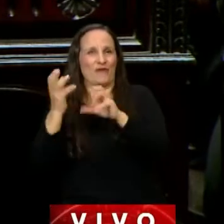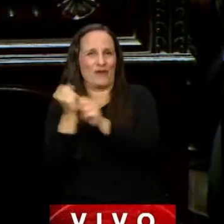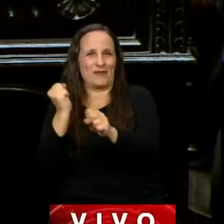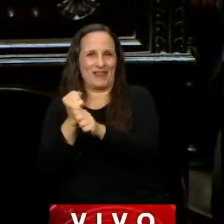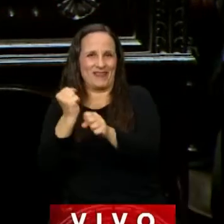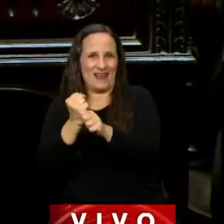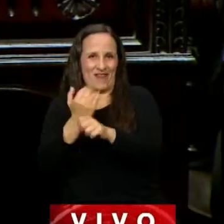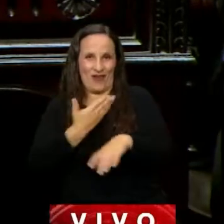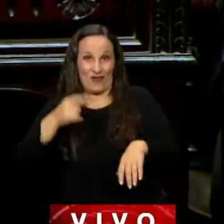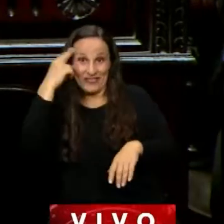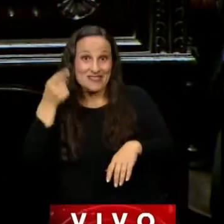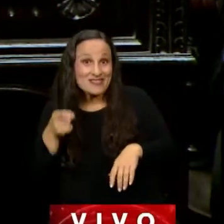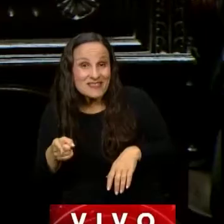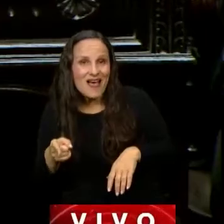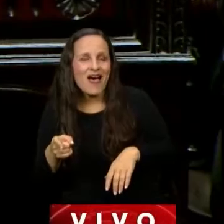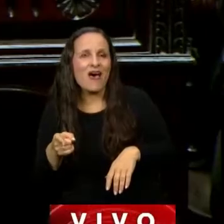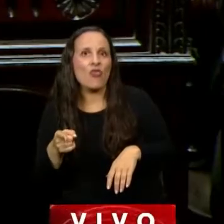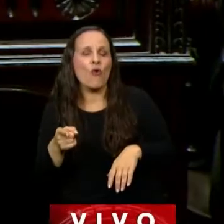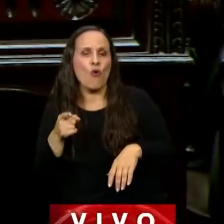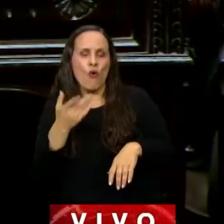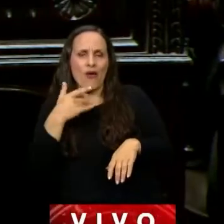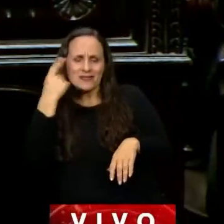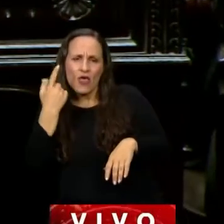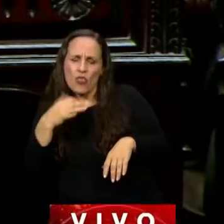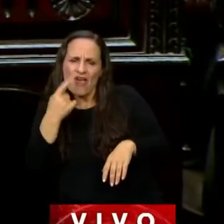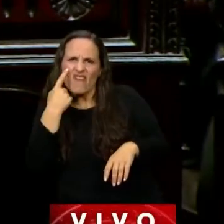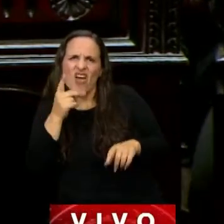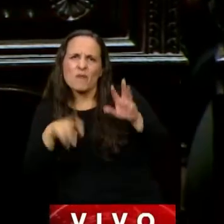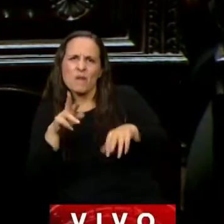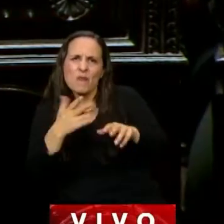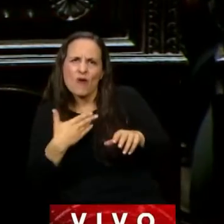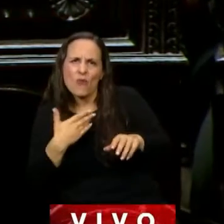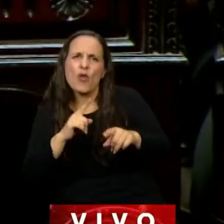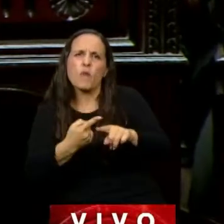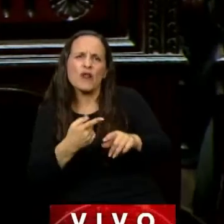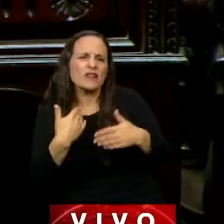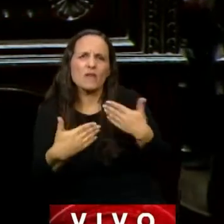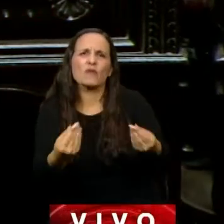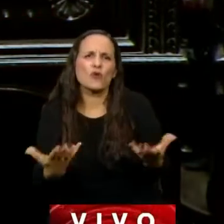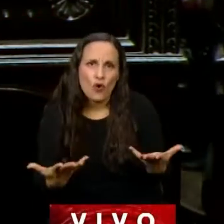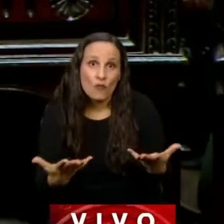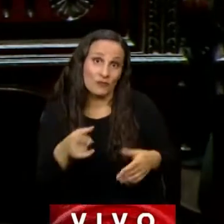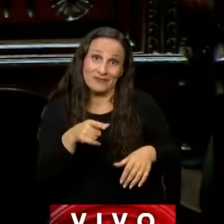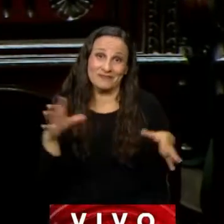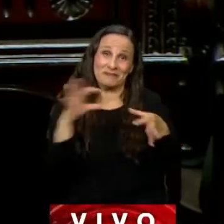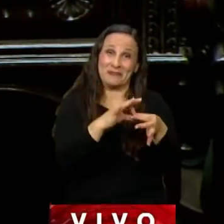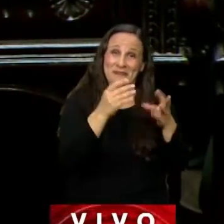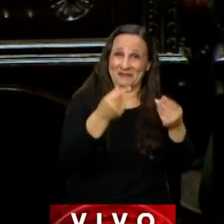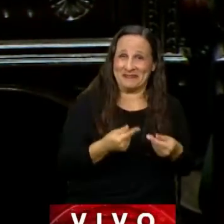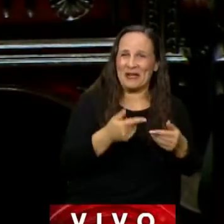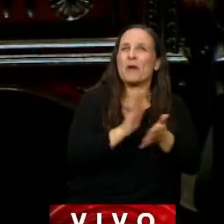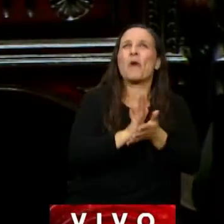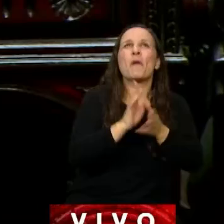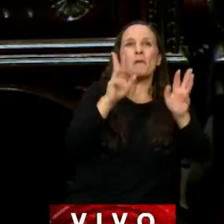Estado que va a ejecutar sus políticas. El presupuesto es eso, es el plan